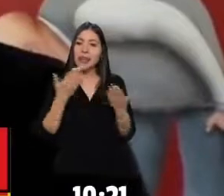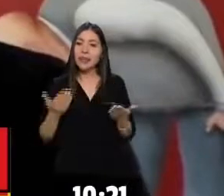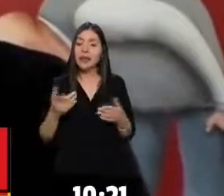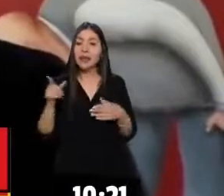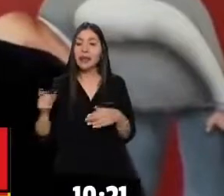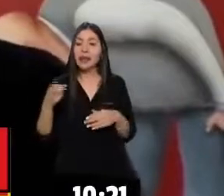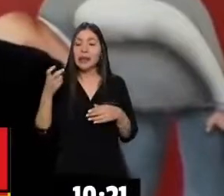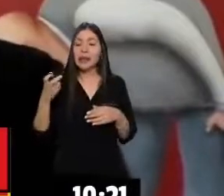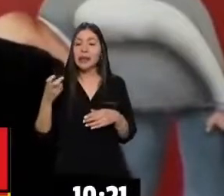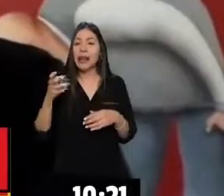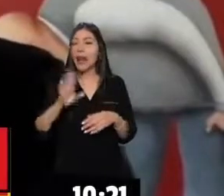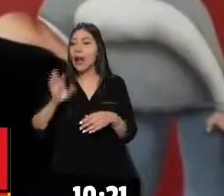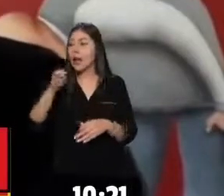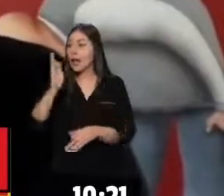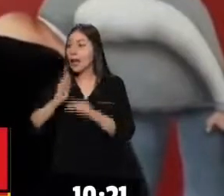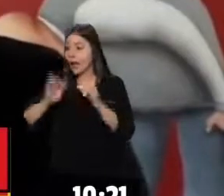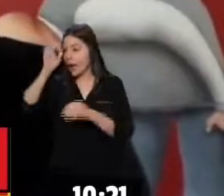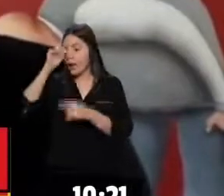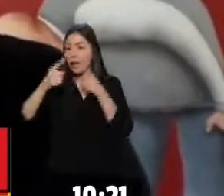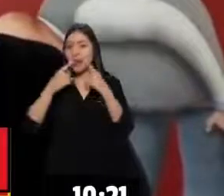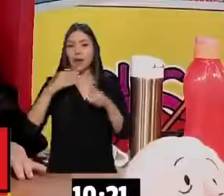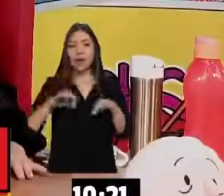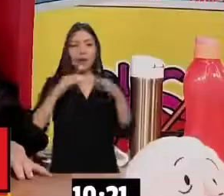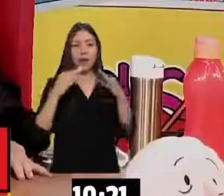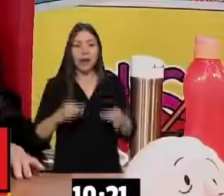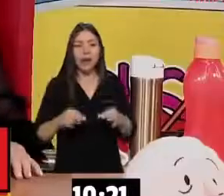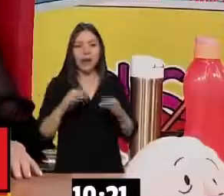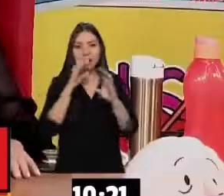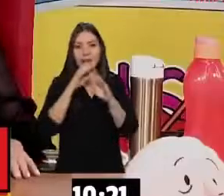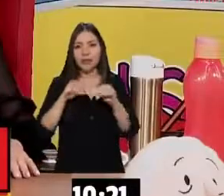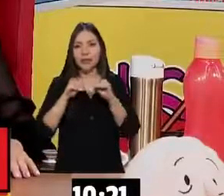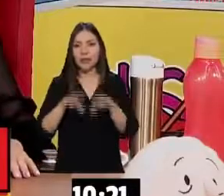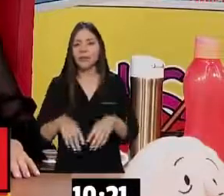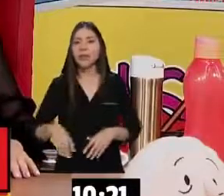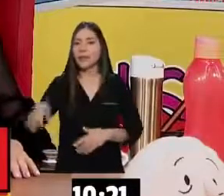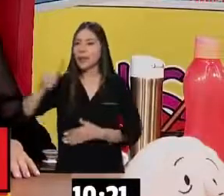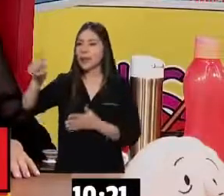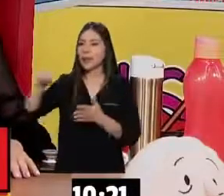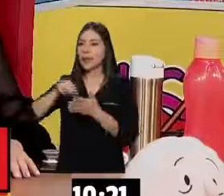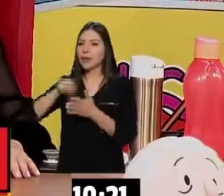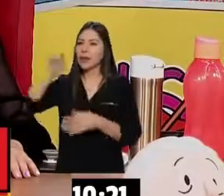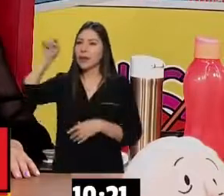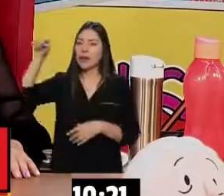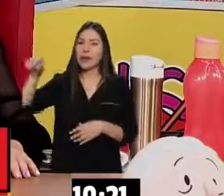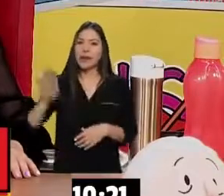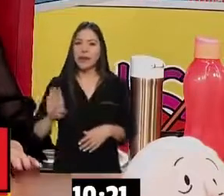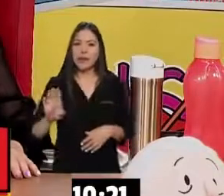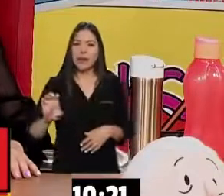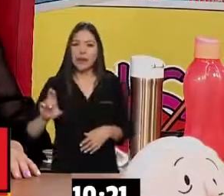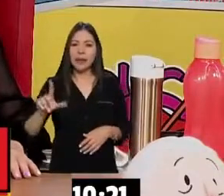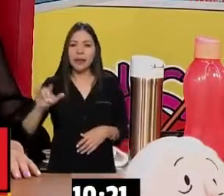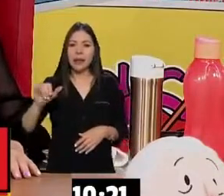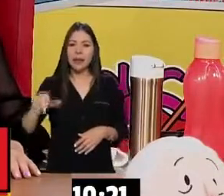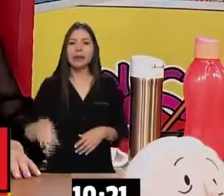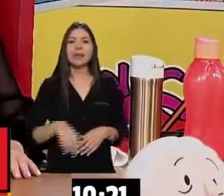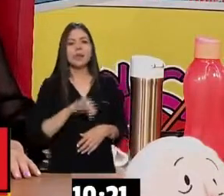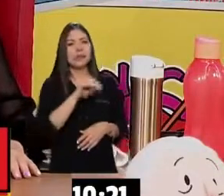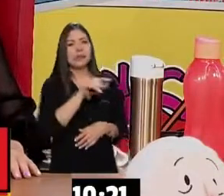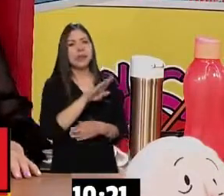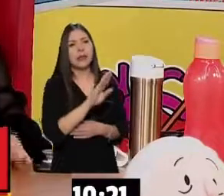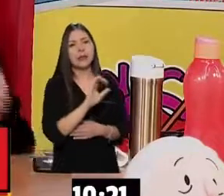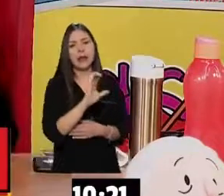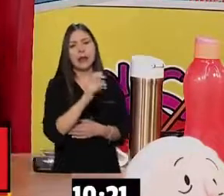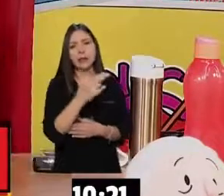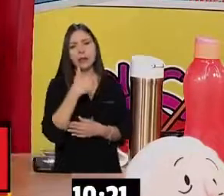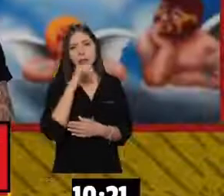versiones originales. Hubo un encuentro allí en Berlín, ¿no? Sí, no, a Bach lo conocí en Berlín, esquina con